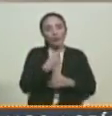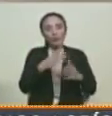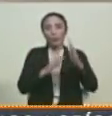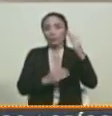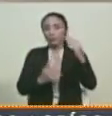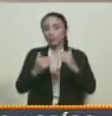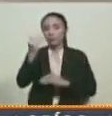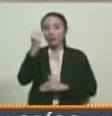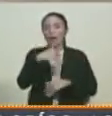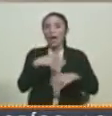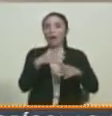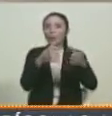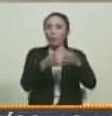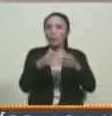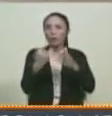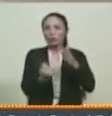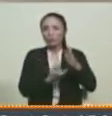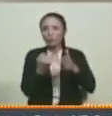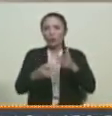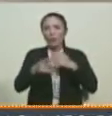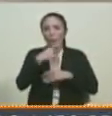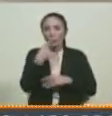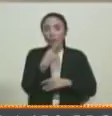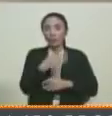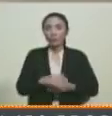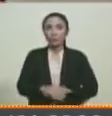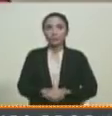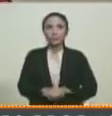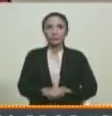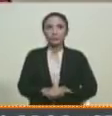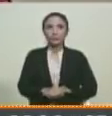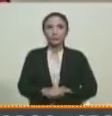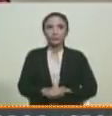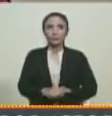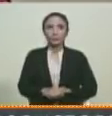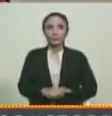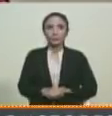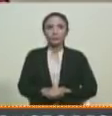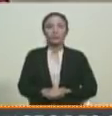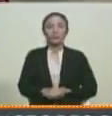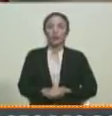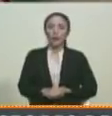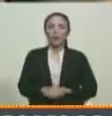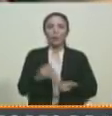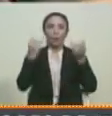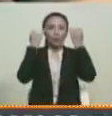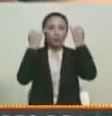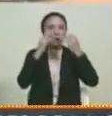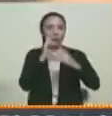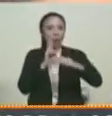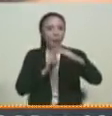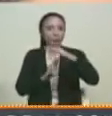a las organizaciones políticas. El gran polo patriótico, como concepción, como visión,